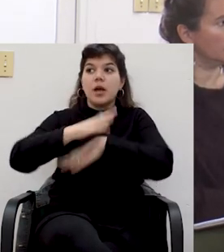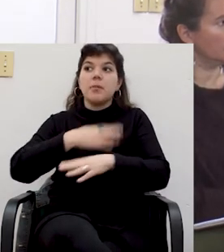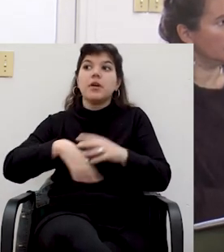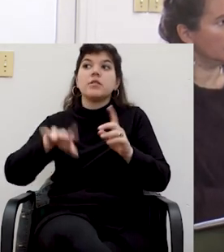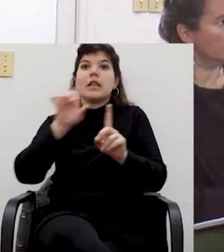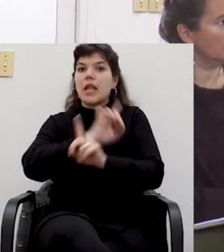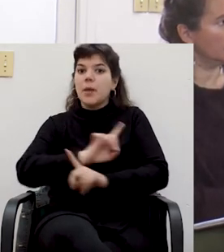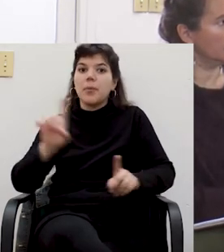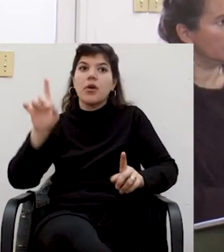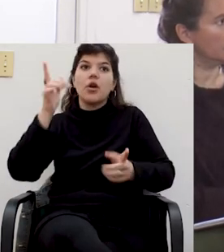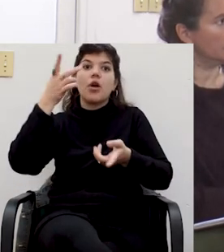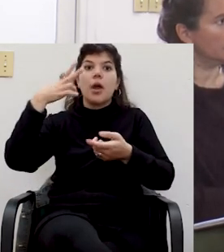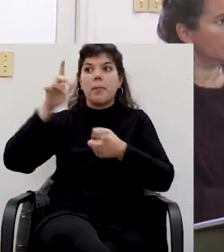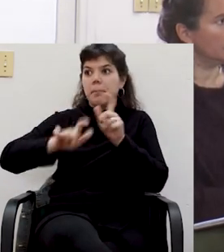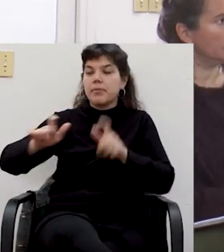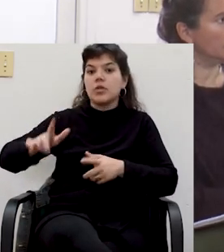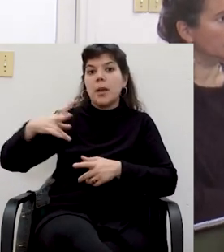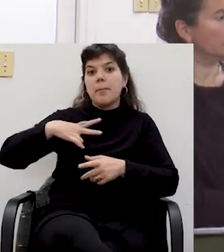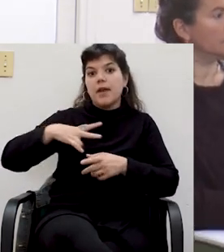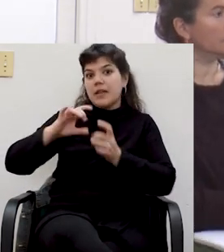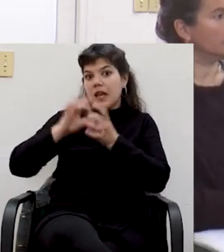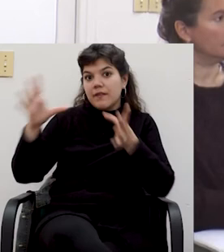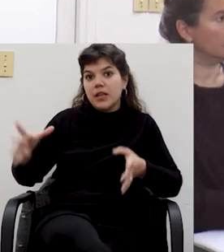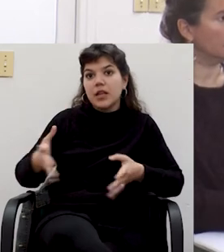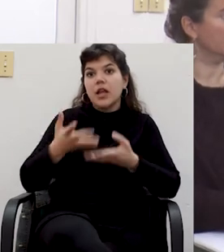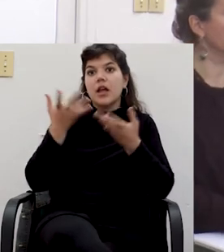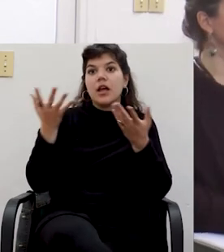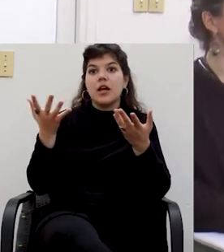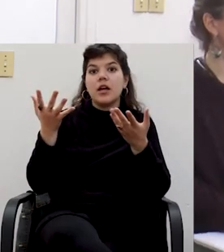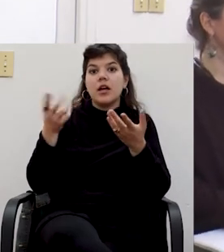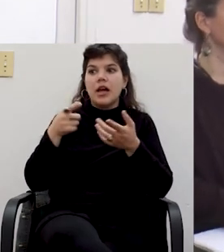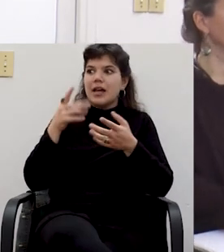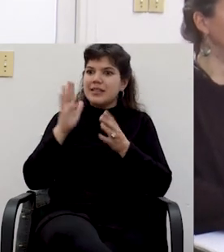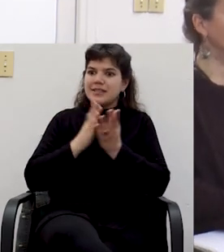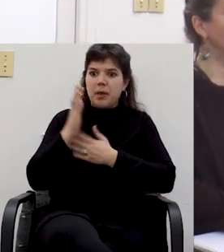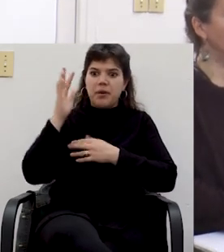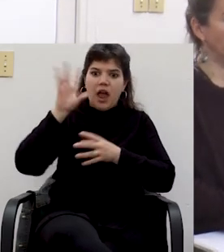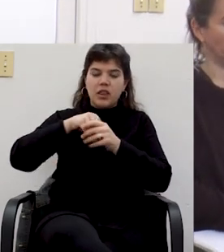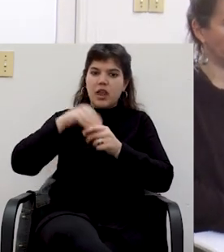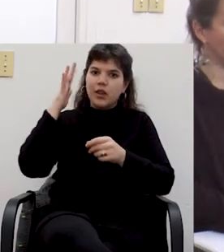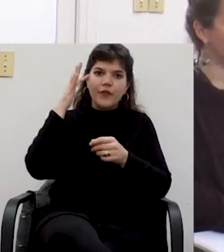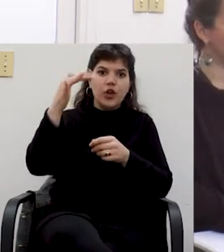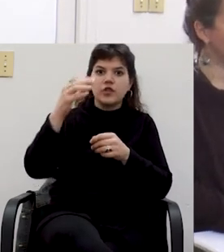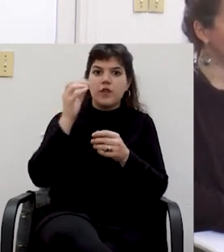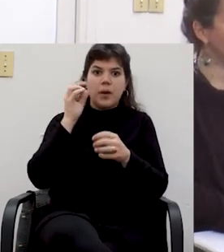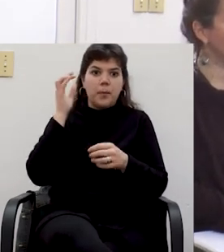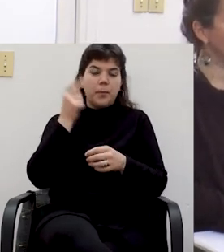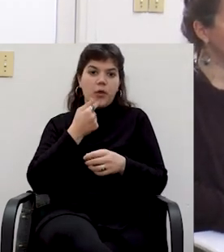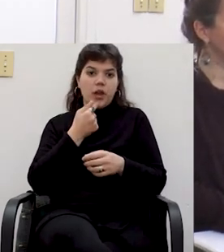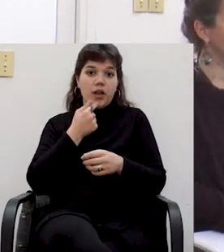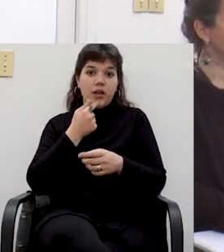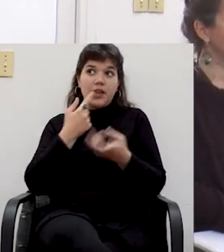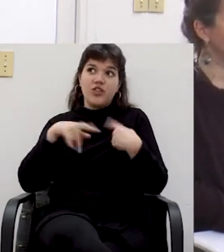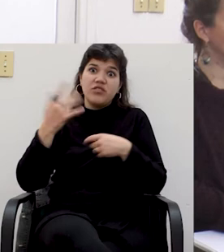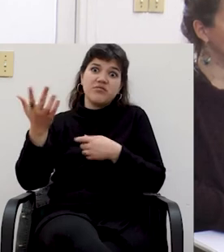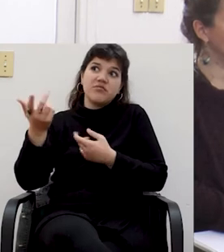de libertad, han sido sujeto de la política, de la filosofía política. Y eso nos incluye como universidad.